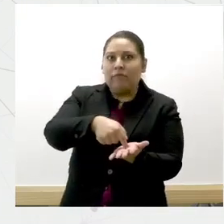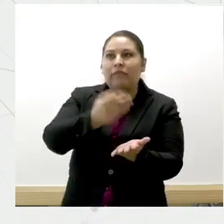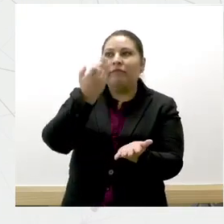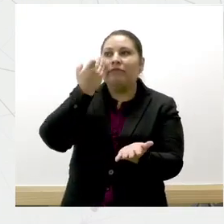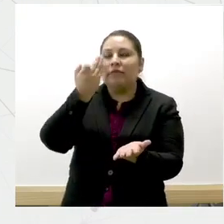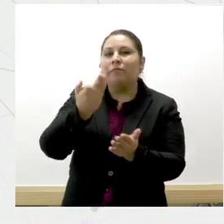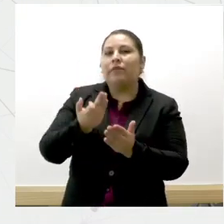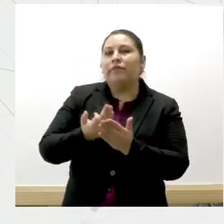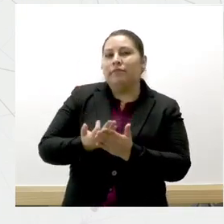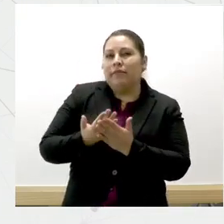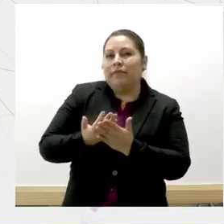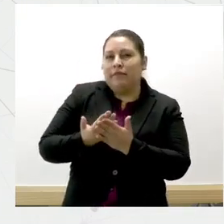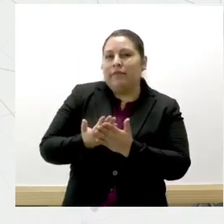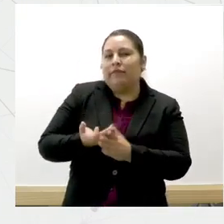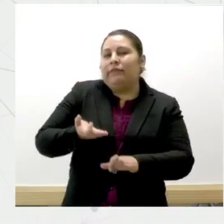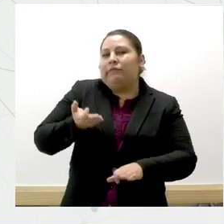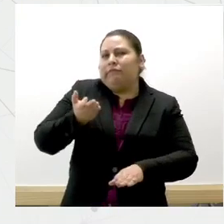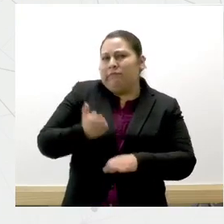lo que tenemos en marcha es